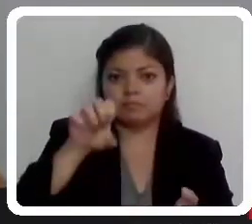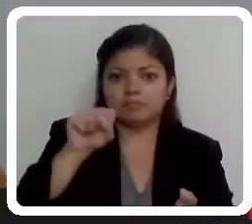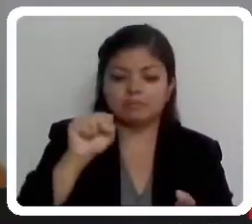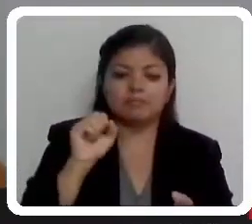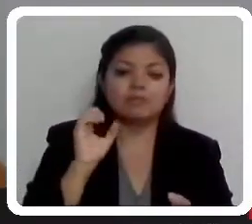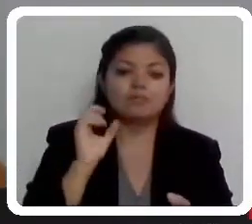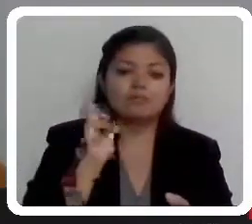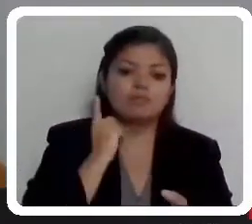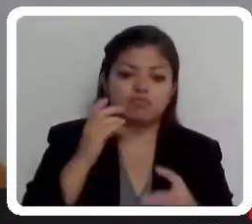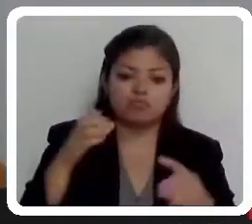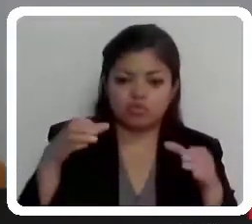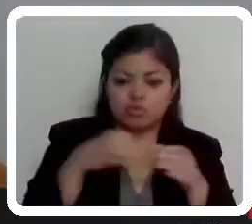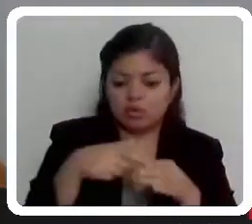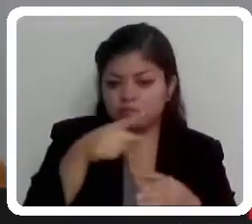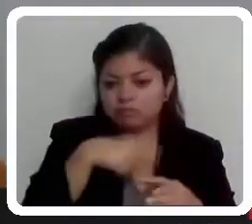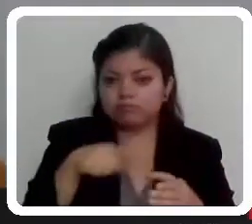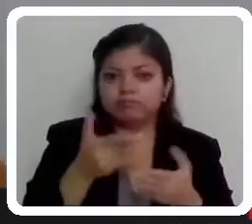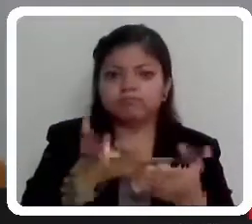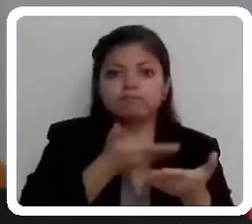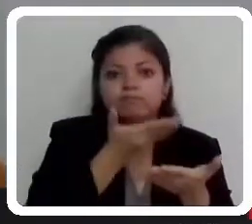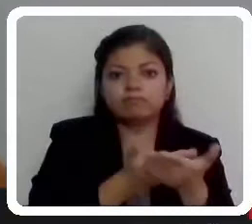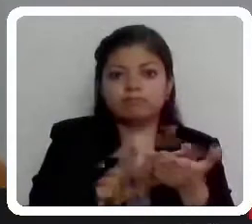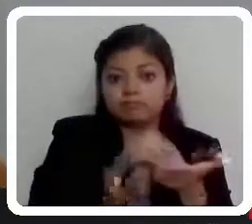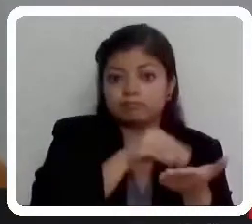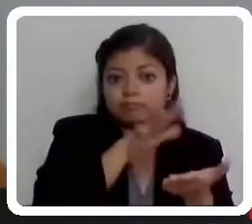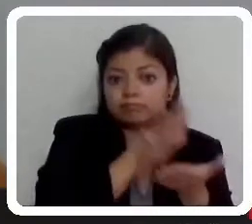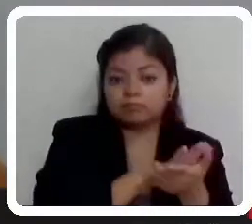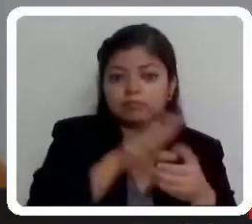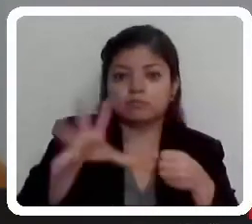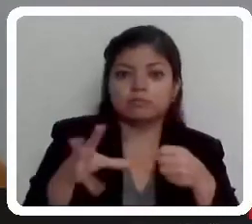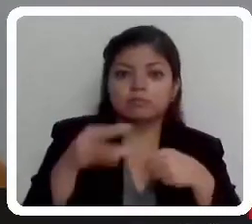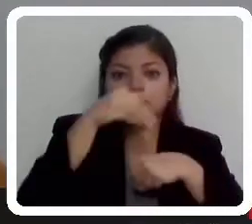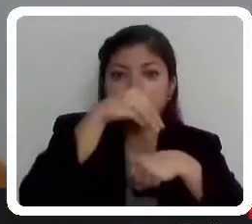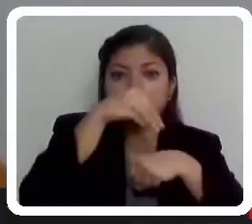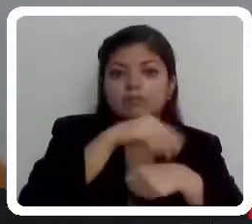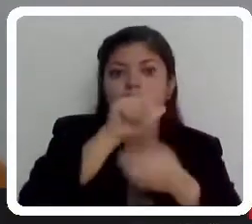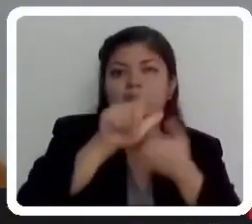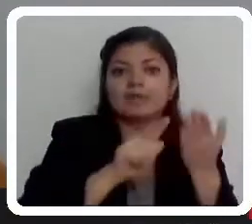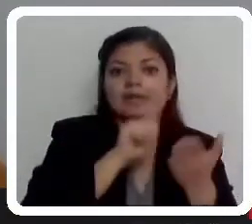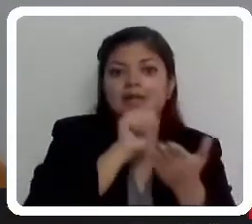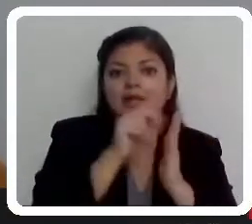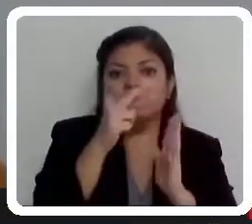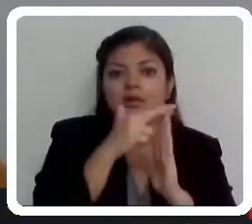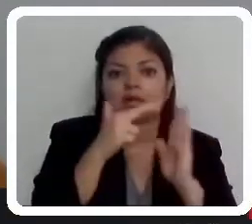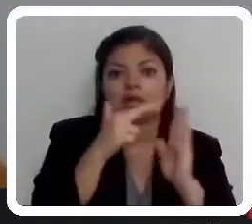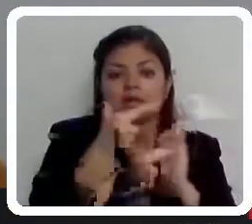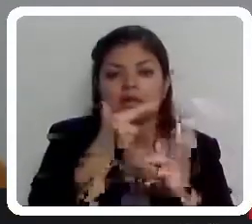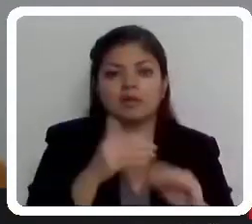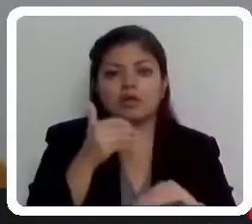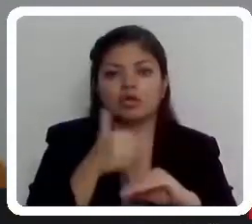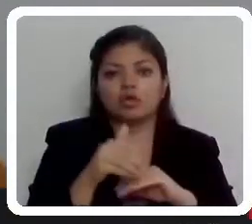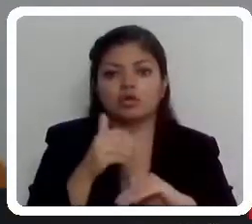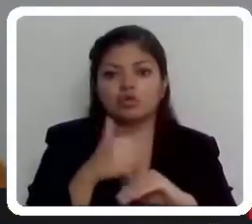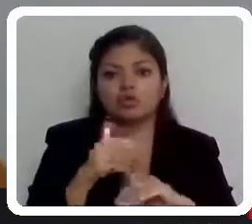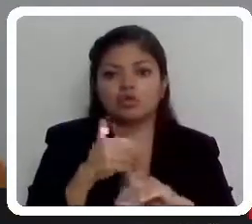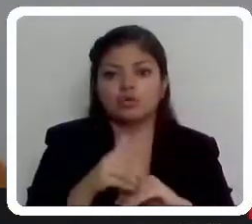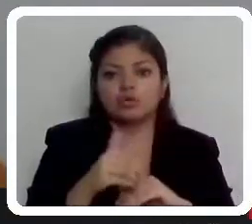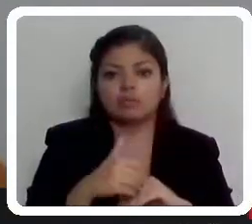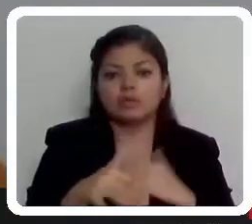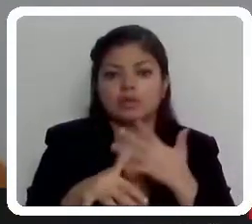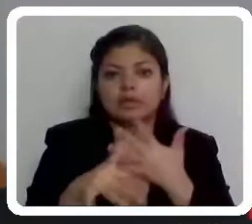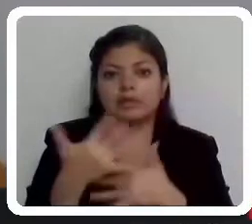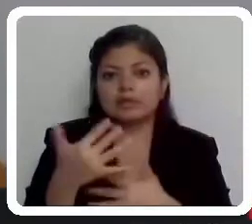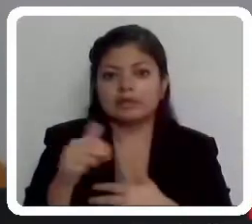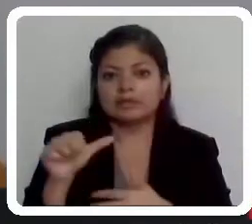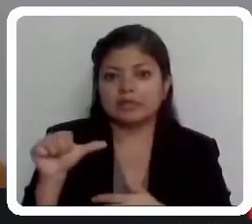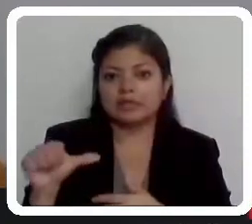siguiente iniciativa con proyecto de decreto por el que se adiciona la Ley Reglamentaria de las fracciones 15 y